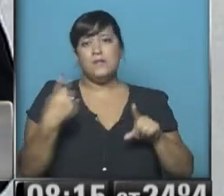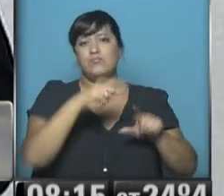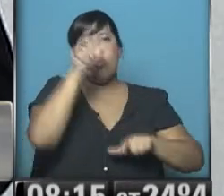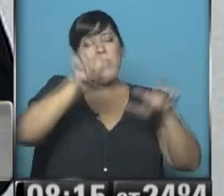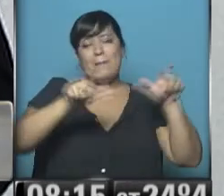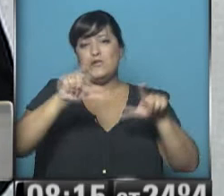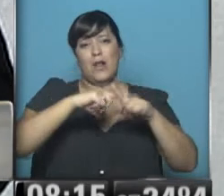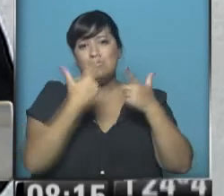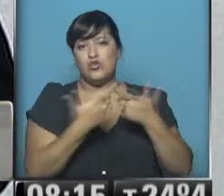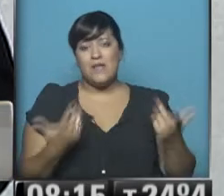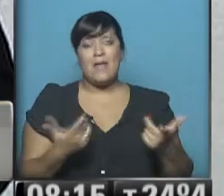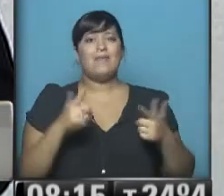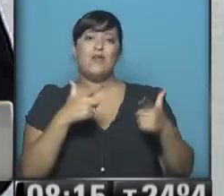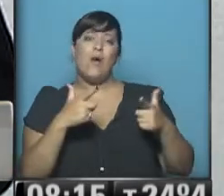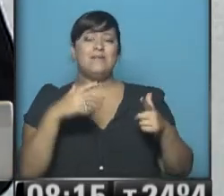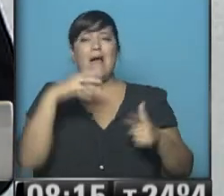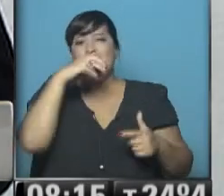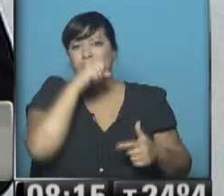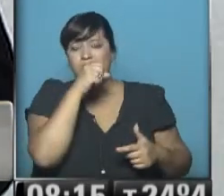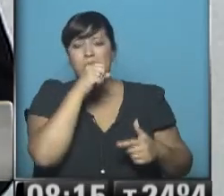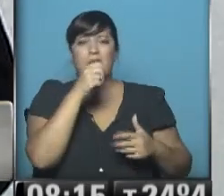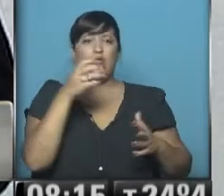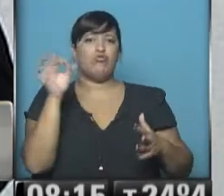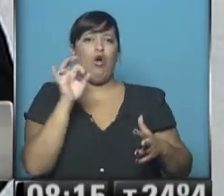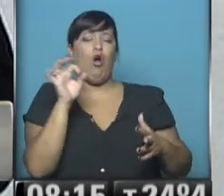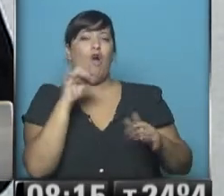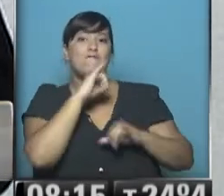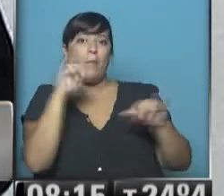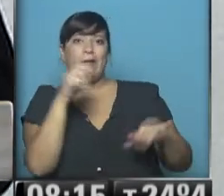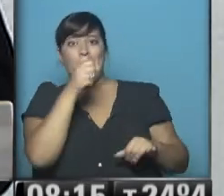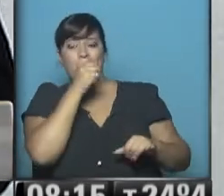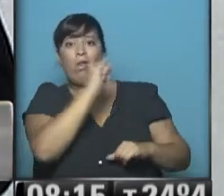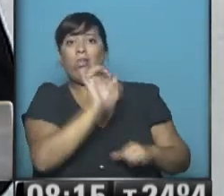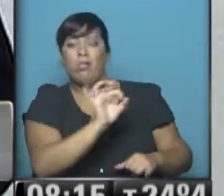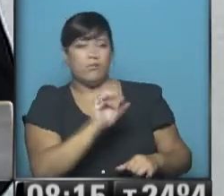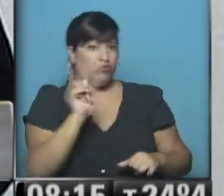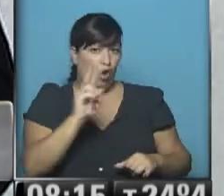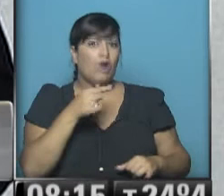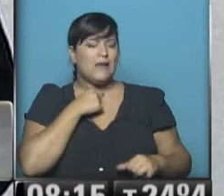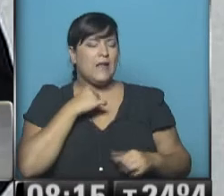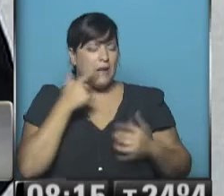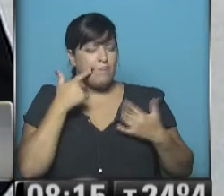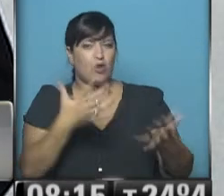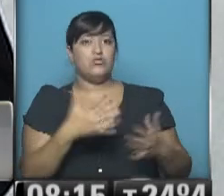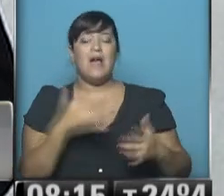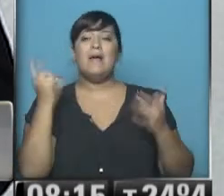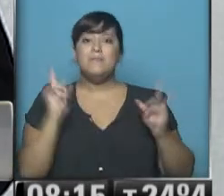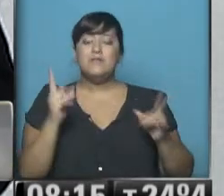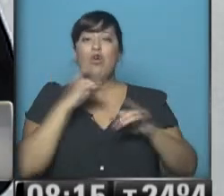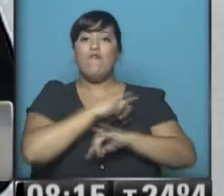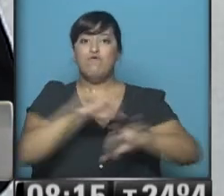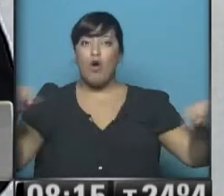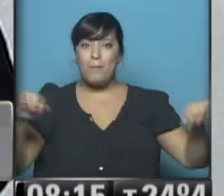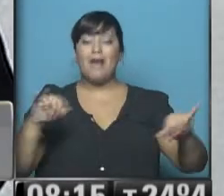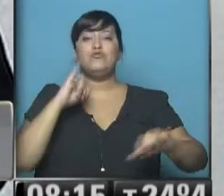que no exista ocultamiento de información que a su vez toda la información que se divulga permita esclarecer